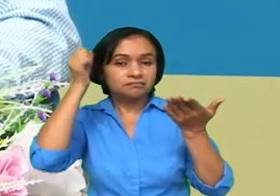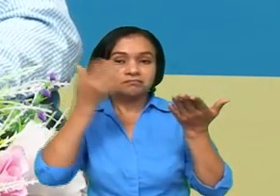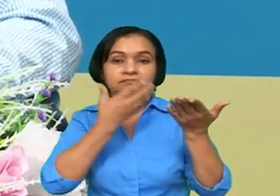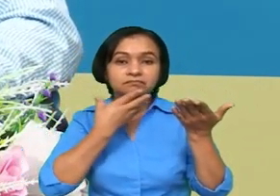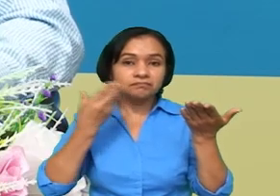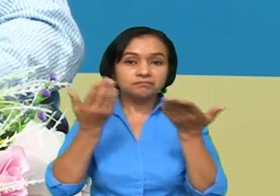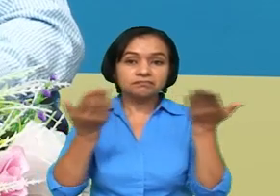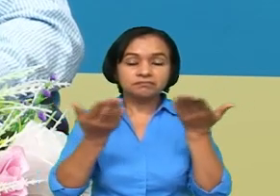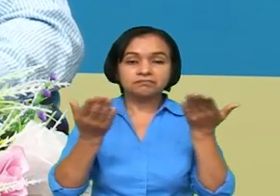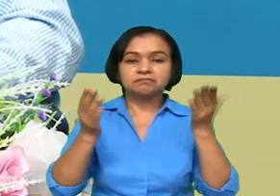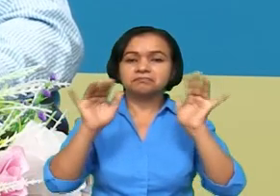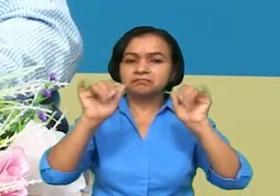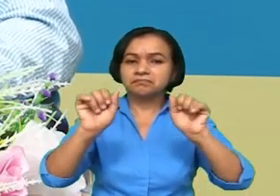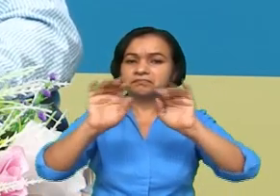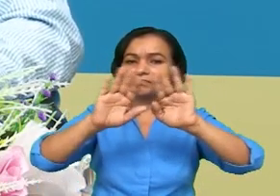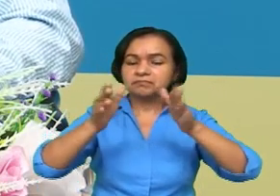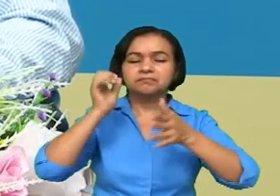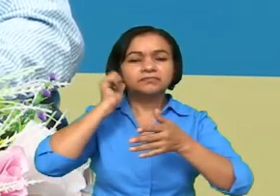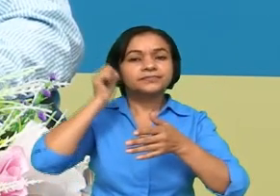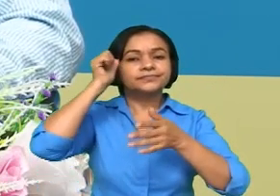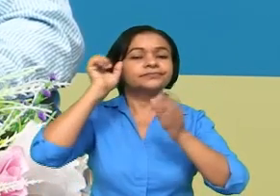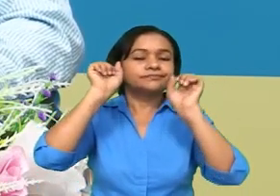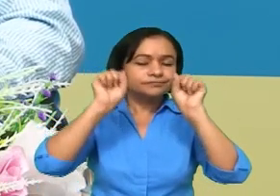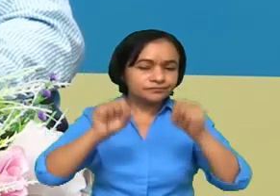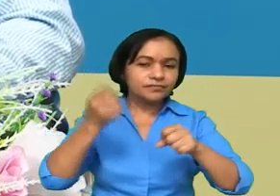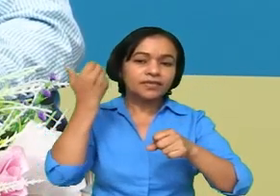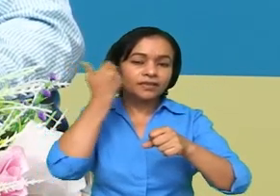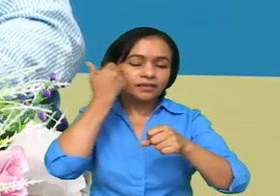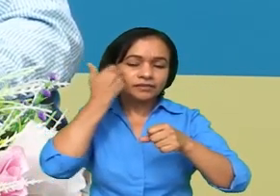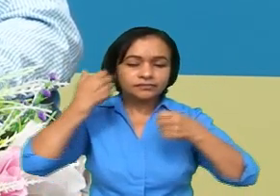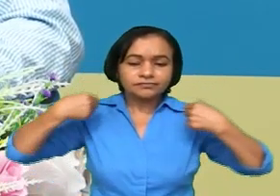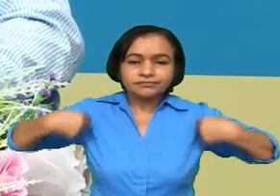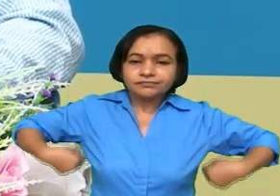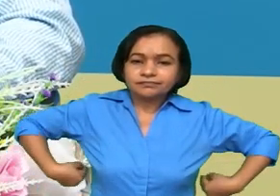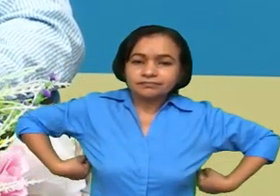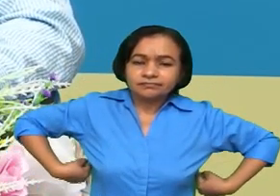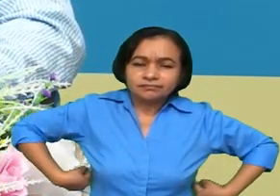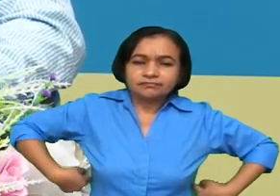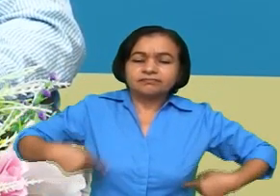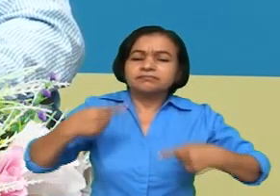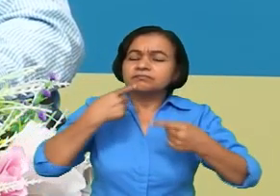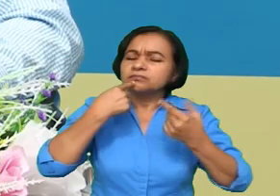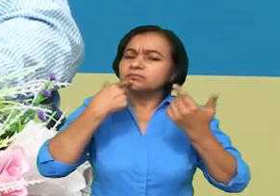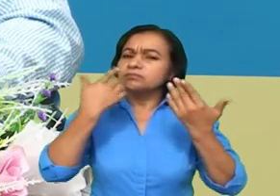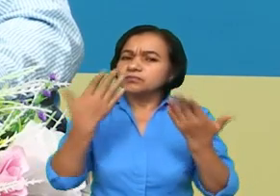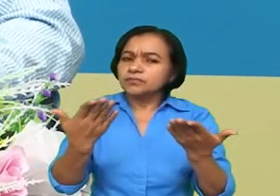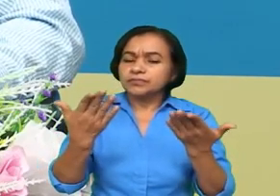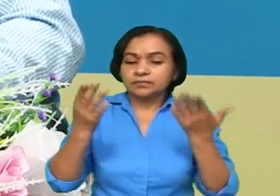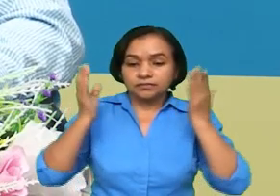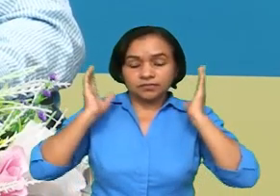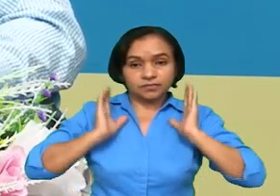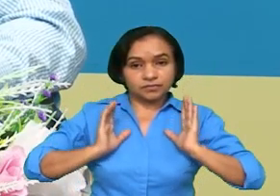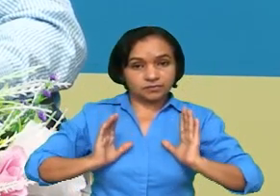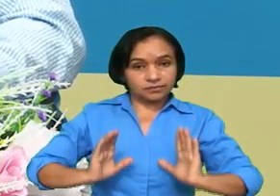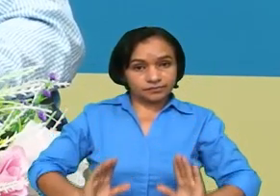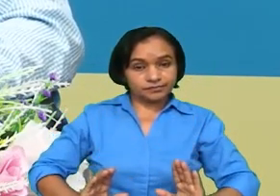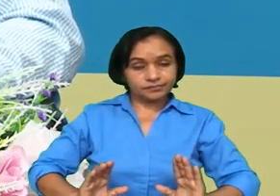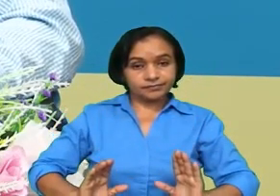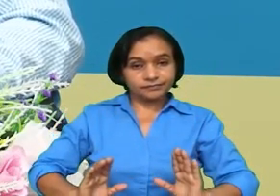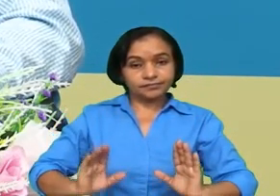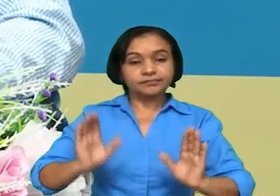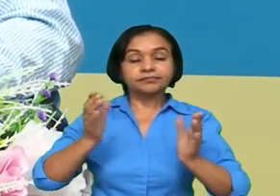también como en la edad adulta. Las causas tienen que ver con la anatomía de